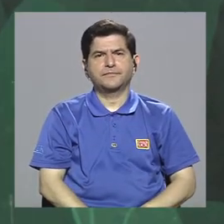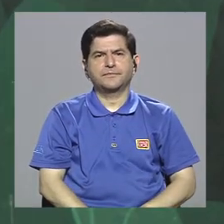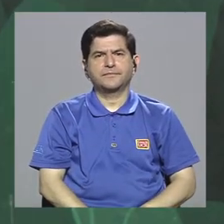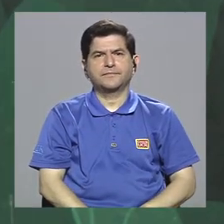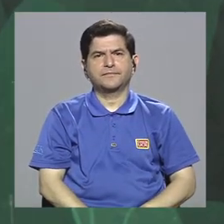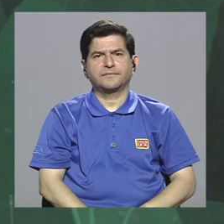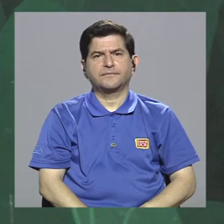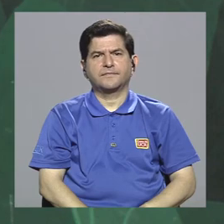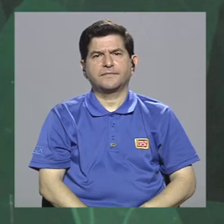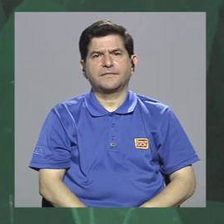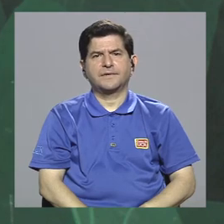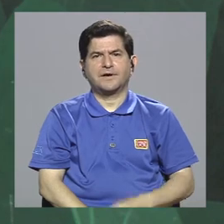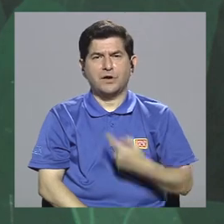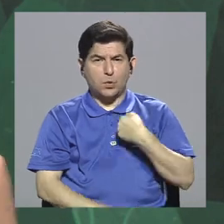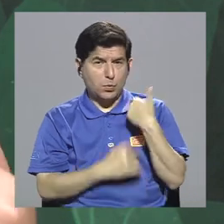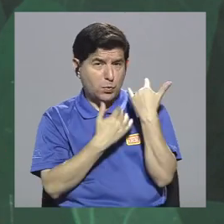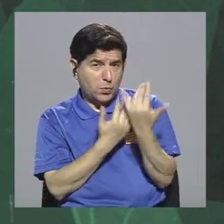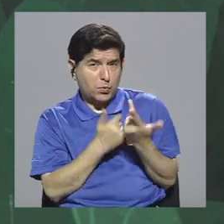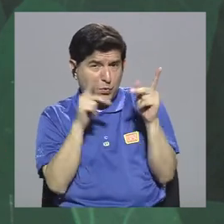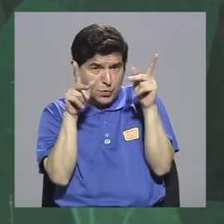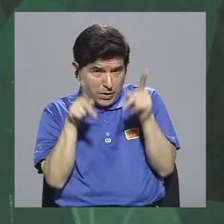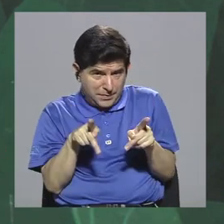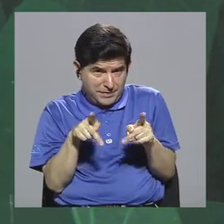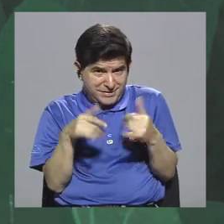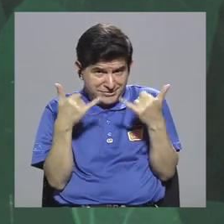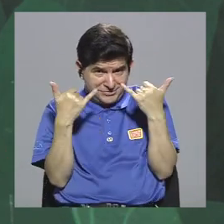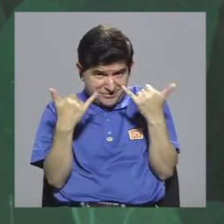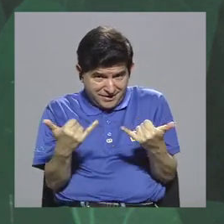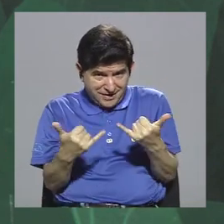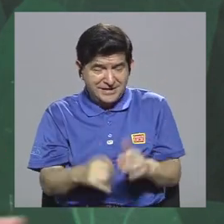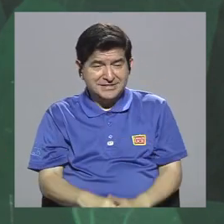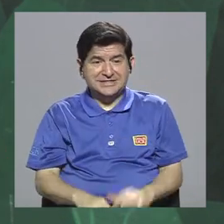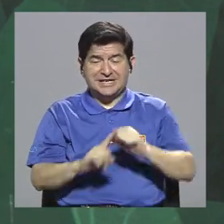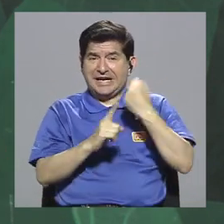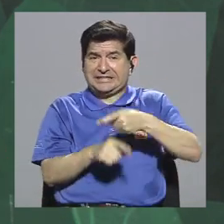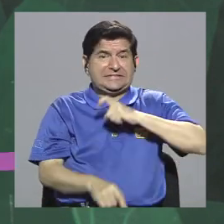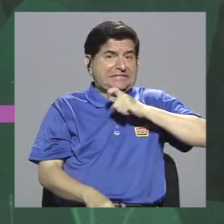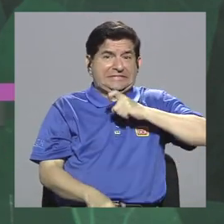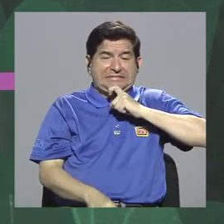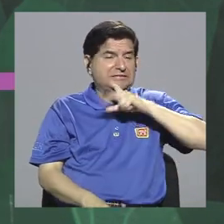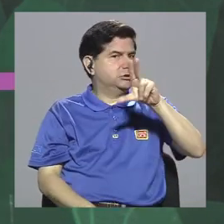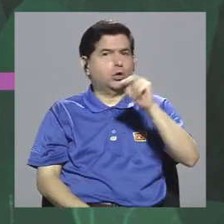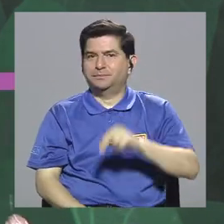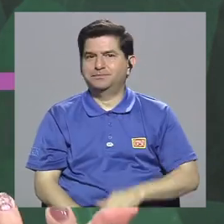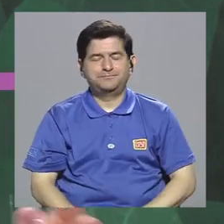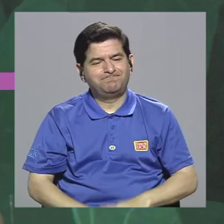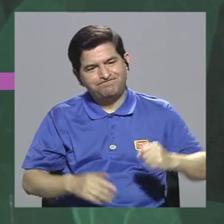no es que hay que esperar hasta que la gente esté, ¿verdad?, con el agua hasta el cuello. Desafortunadamente